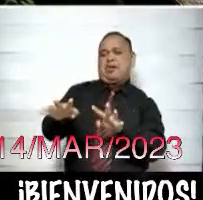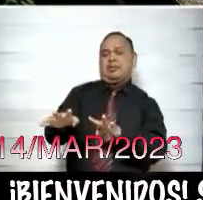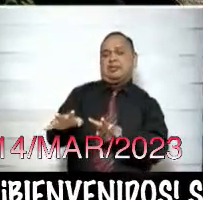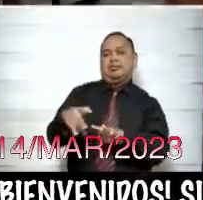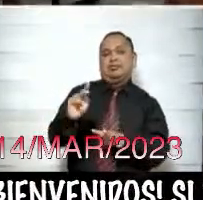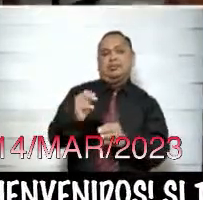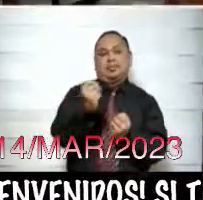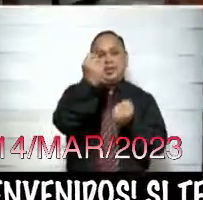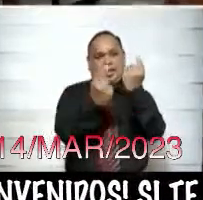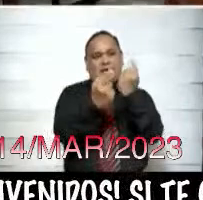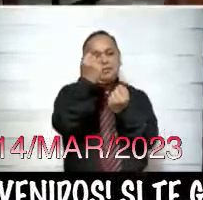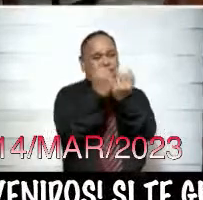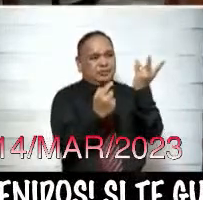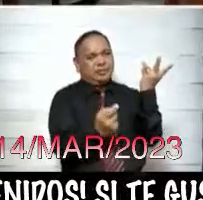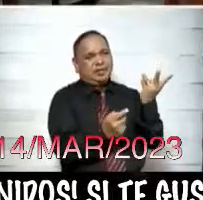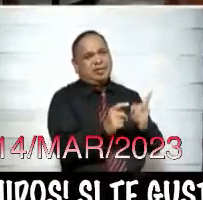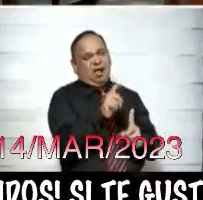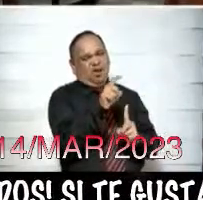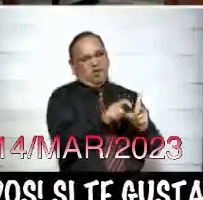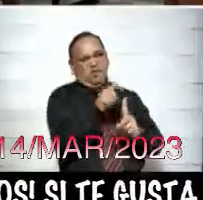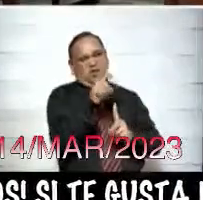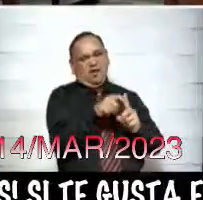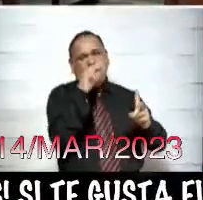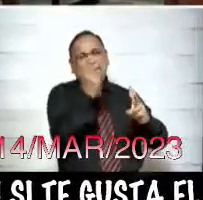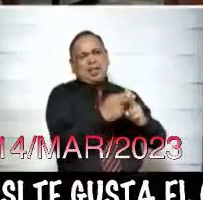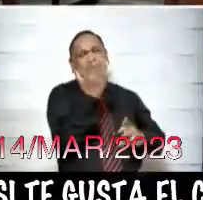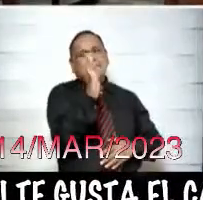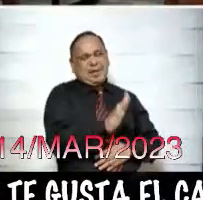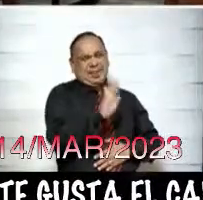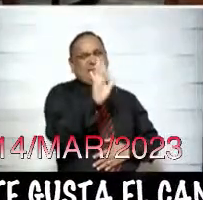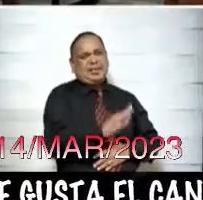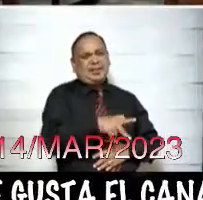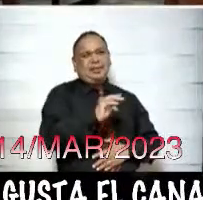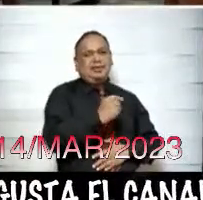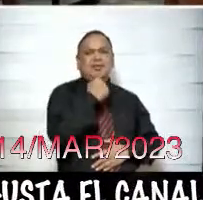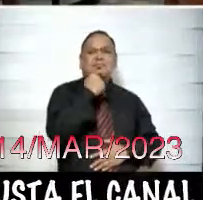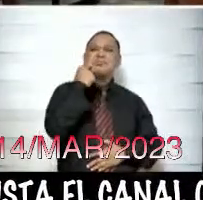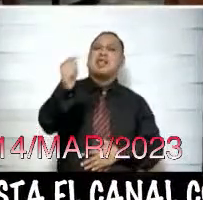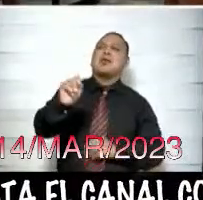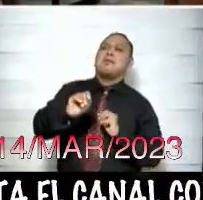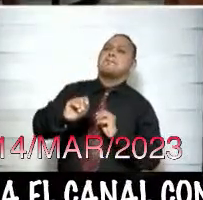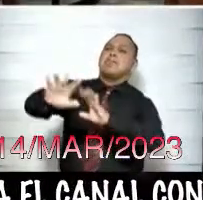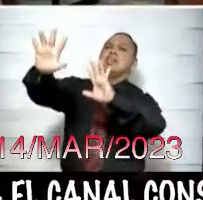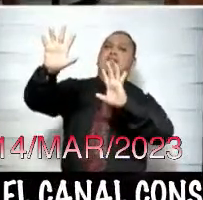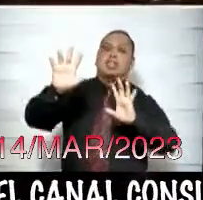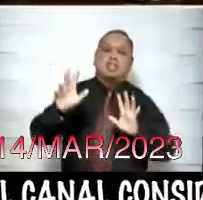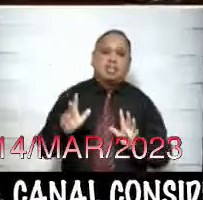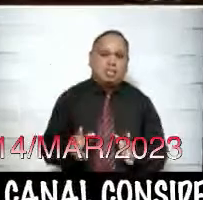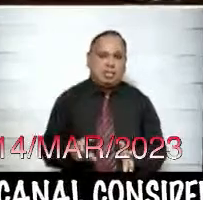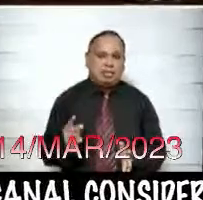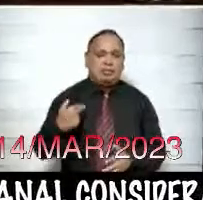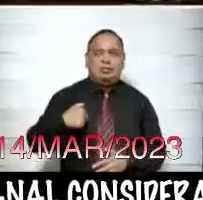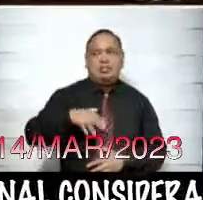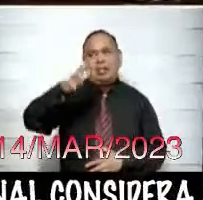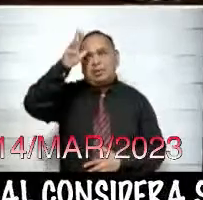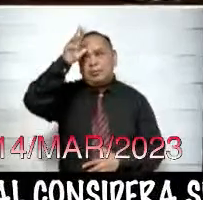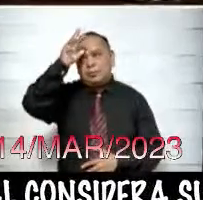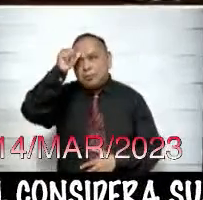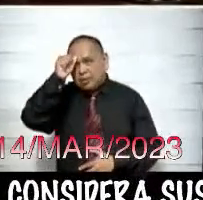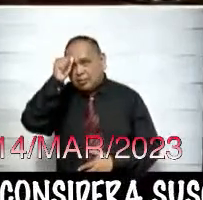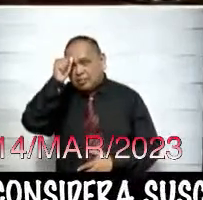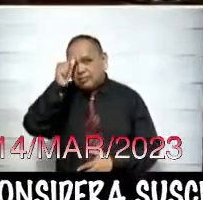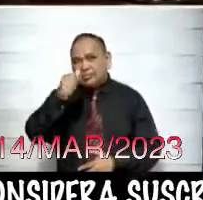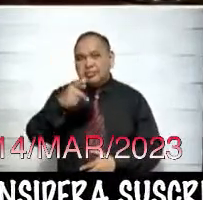los sicarios de la política, pero eso era el estilo. Te tiraban para que luego ya, a ver, vamos a hacer las paces.